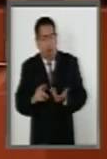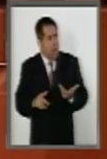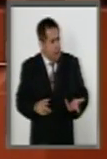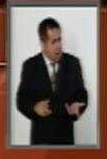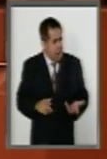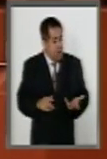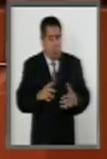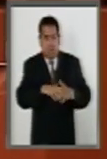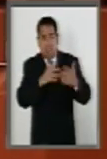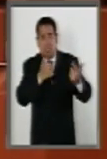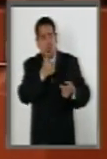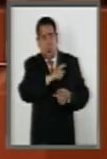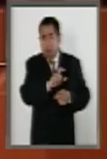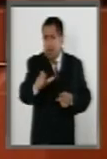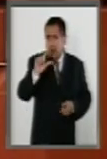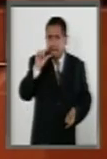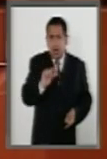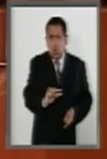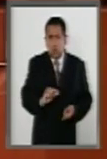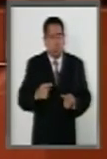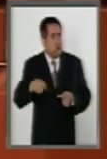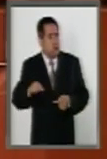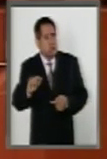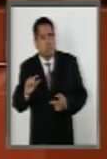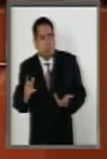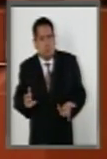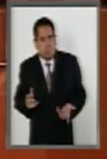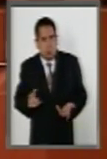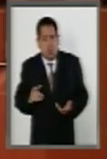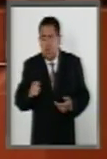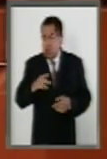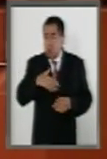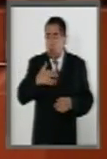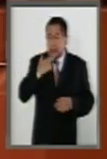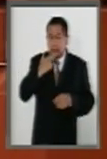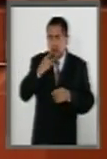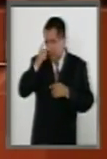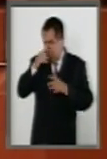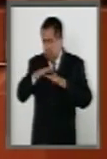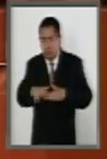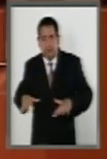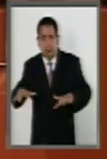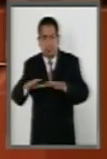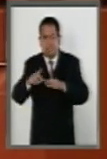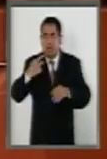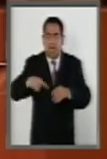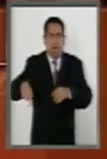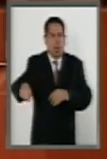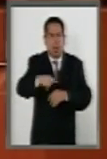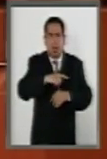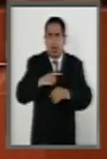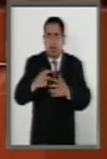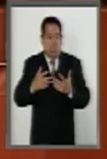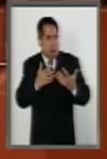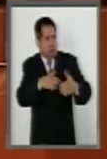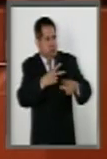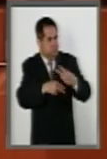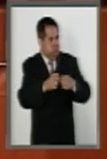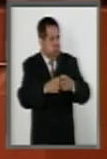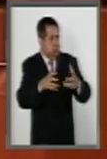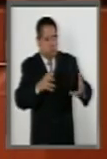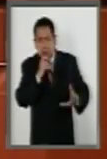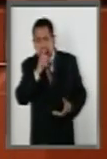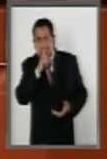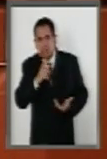los más grandes solamente. Pero esta medida no está fundamentada en la reducción de los costos de producción, sino